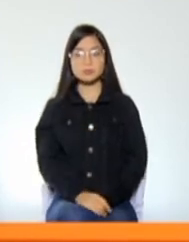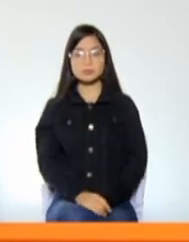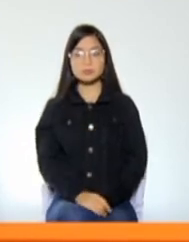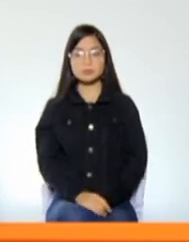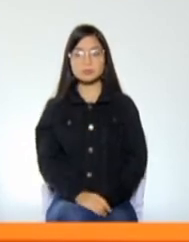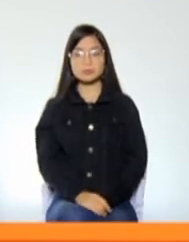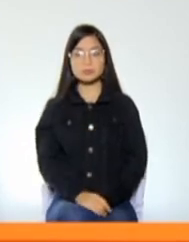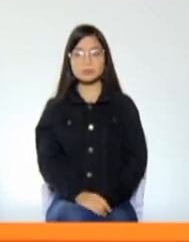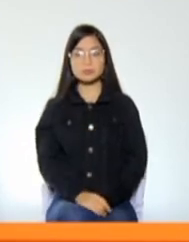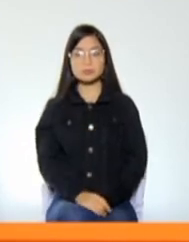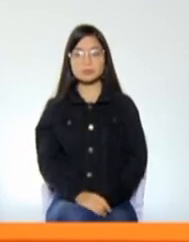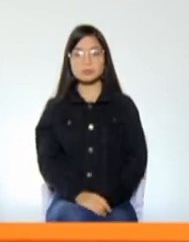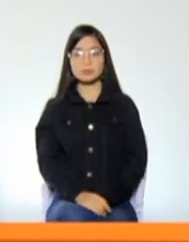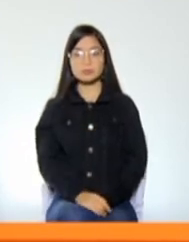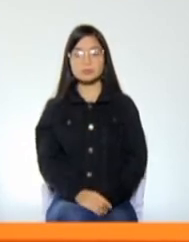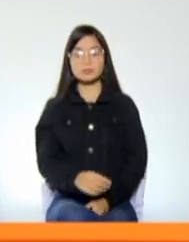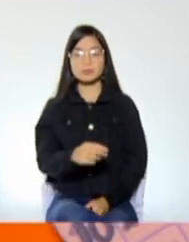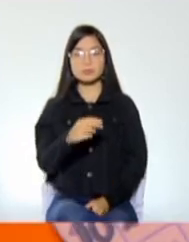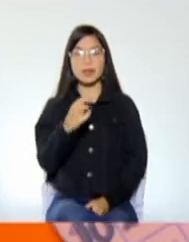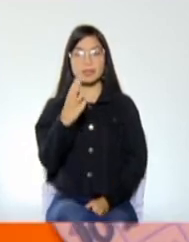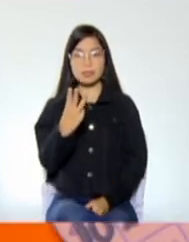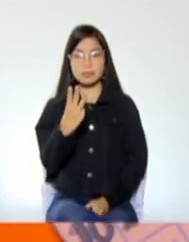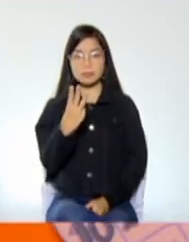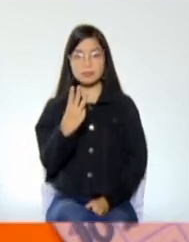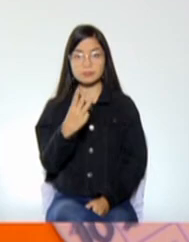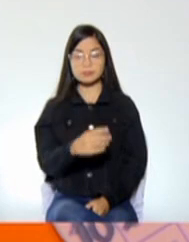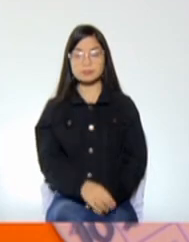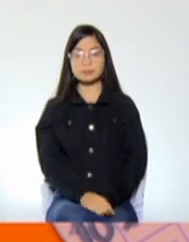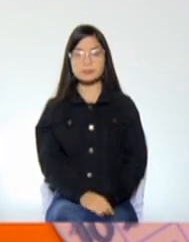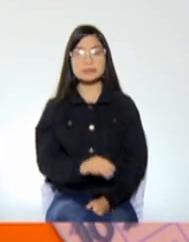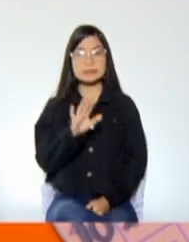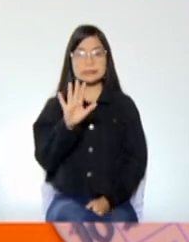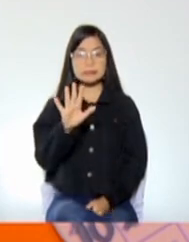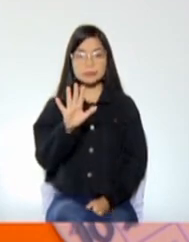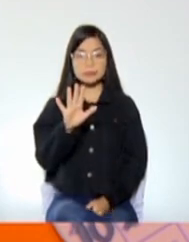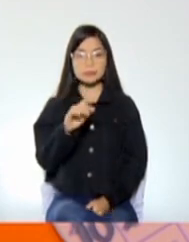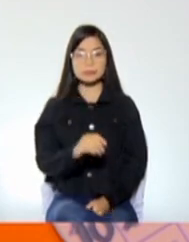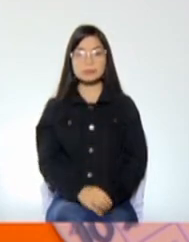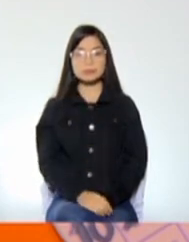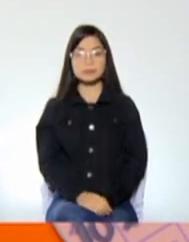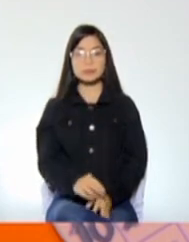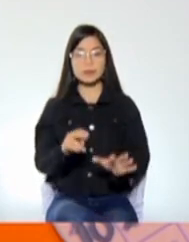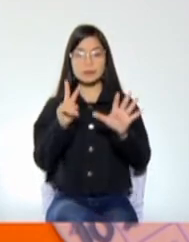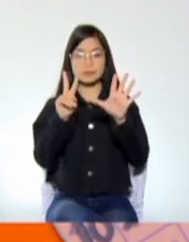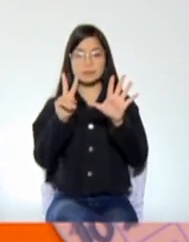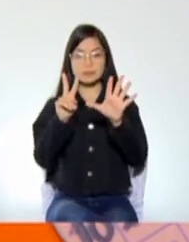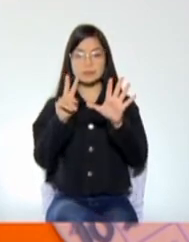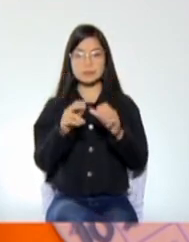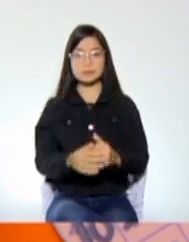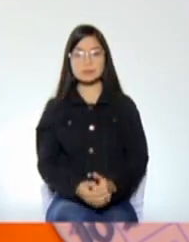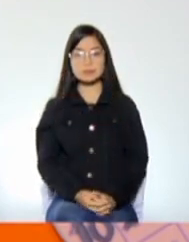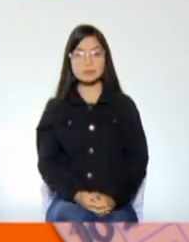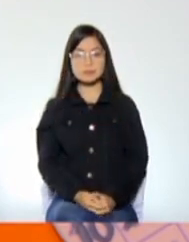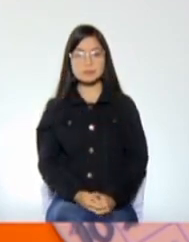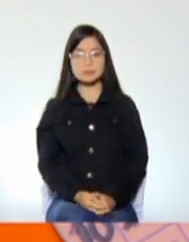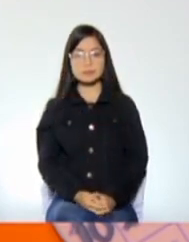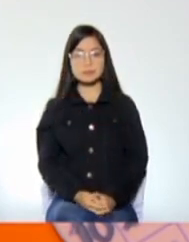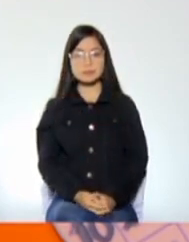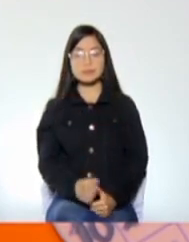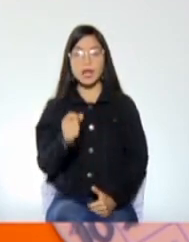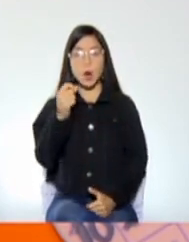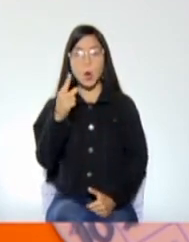1. El 3, el 5, el 7,